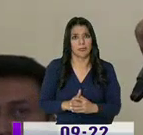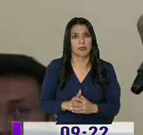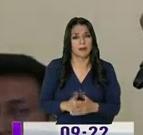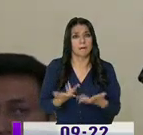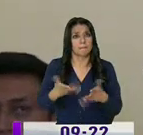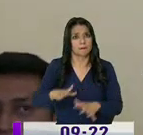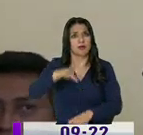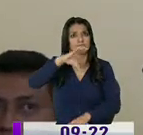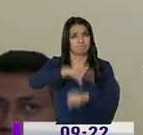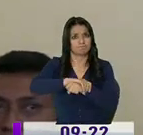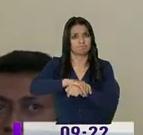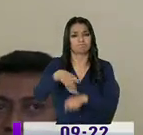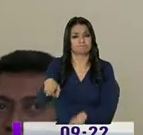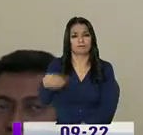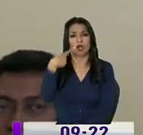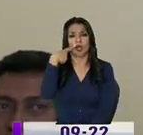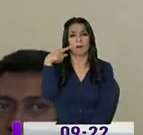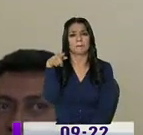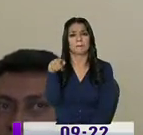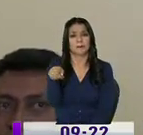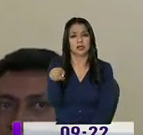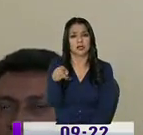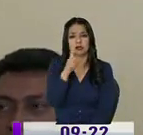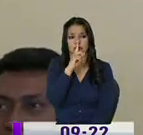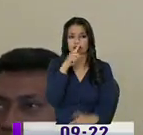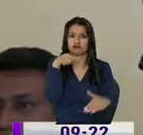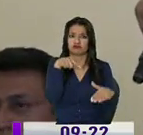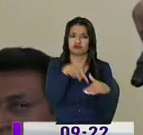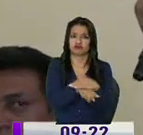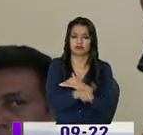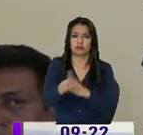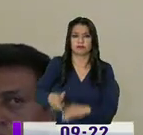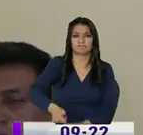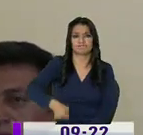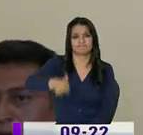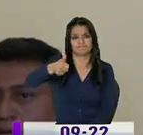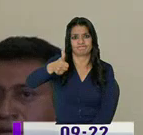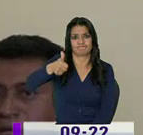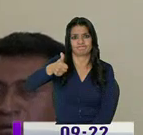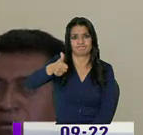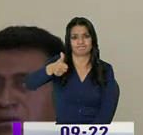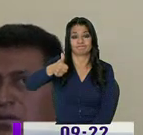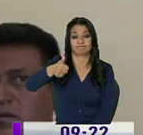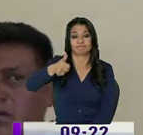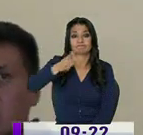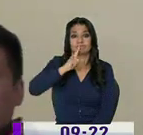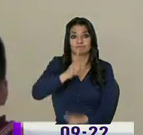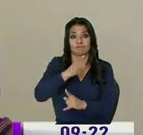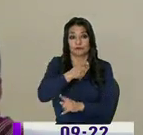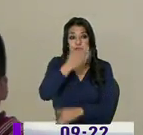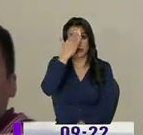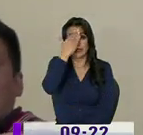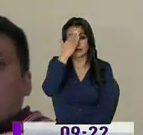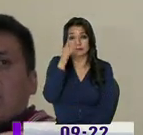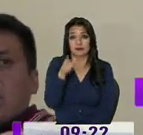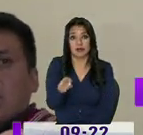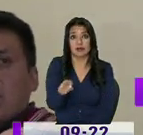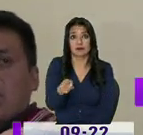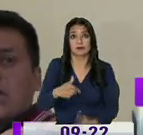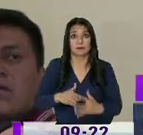Capturamos a un hombre que estaba infiltrado, era un agente, compañeros. Sabemos ya, compañeros, que tenemos